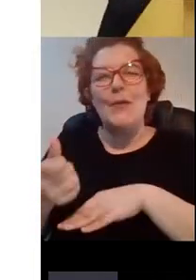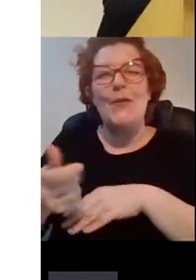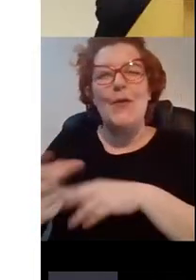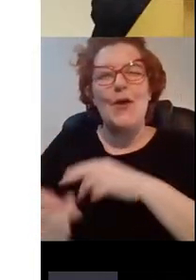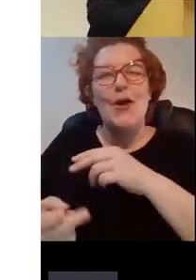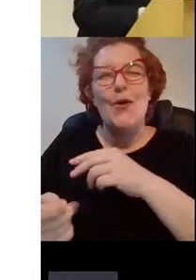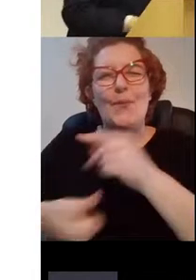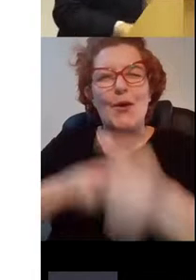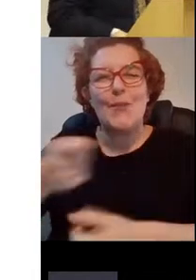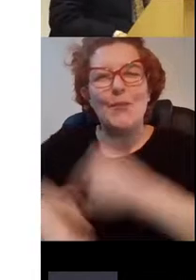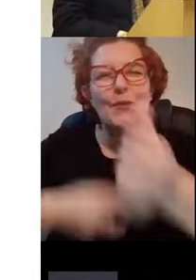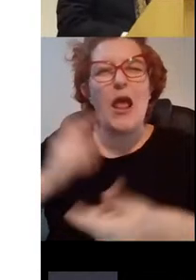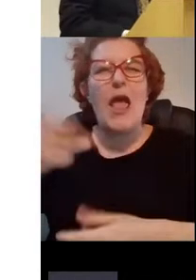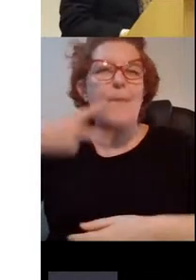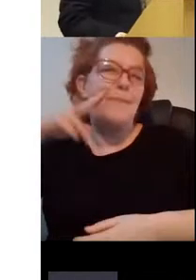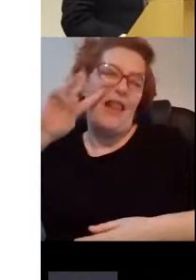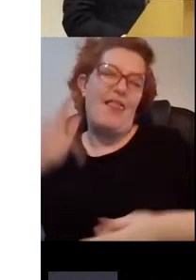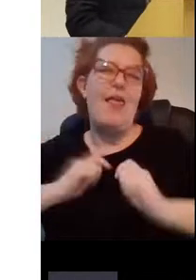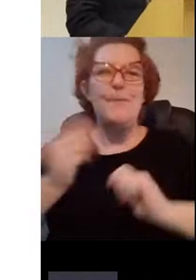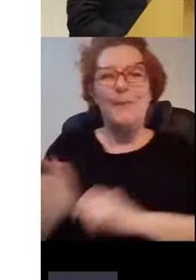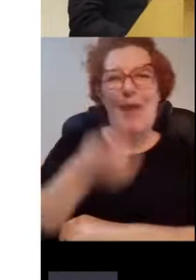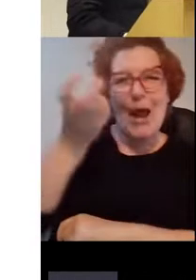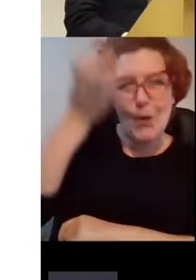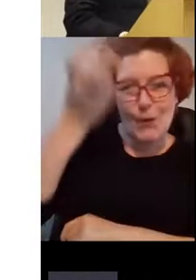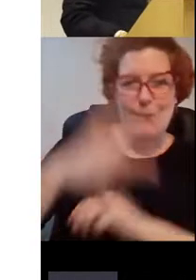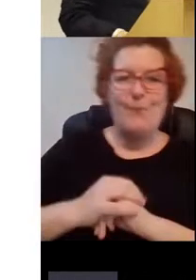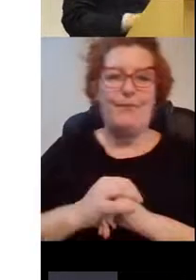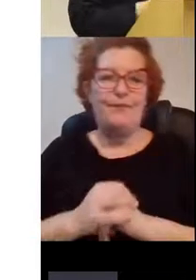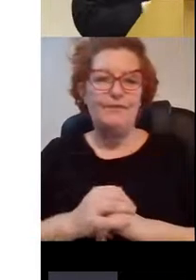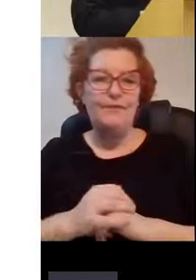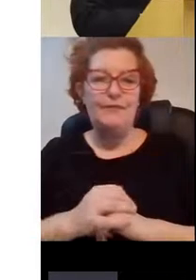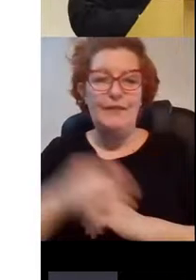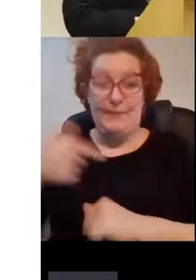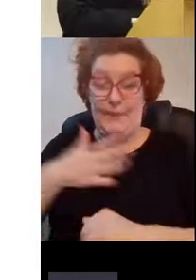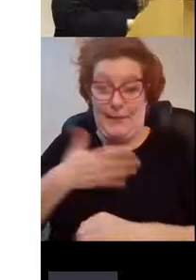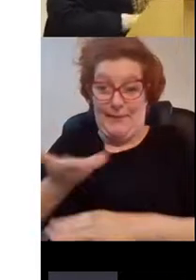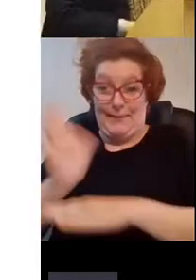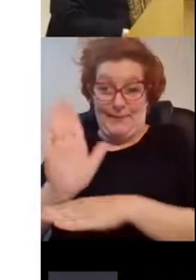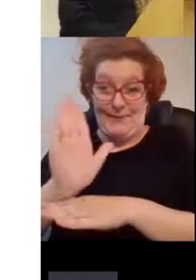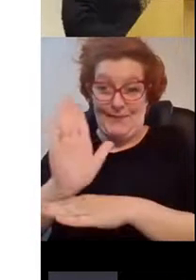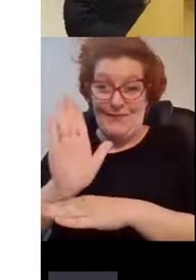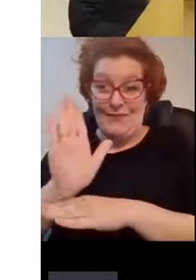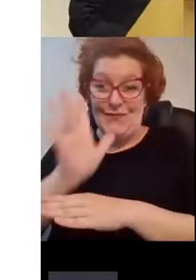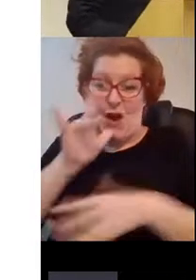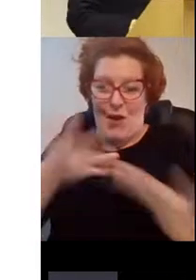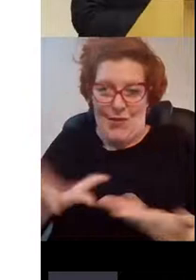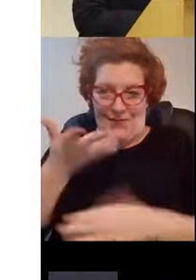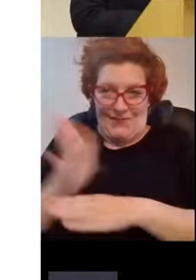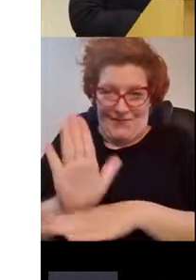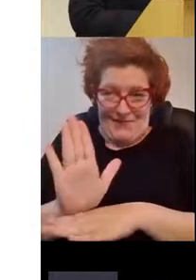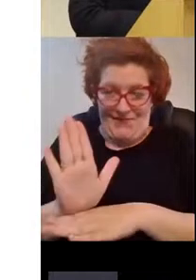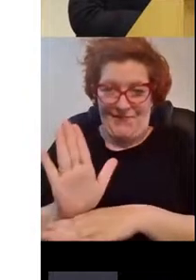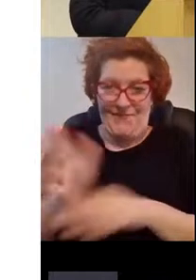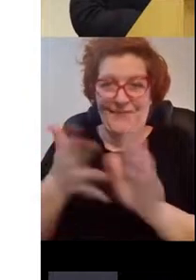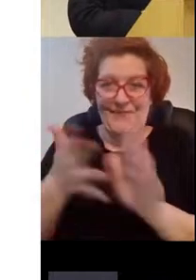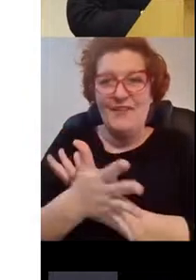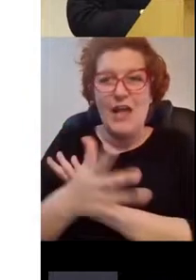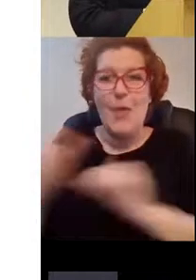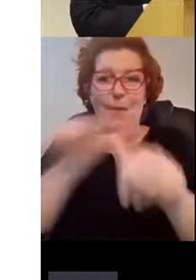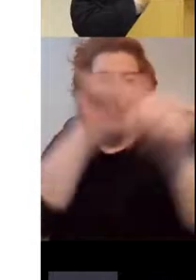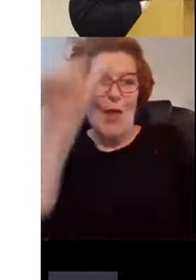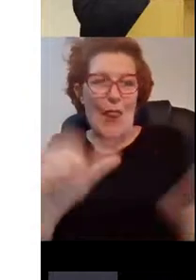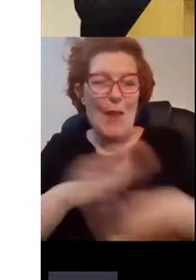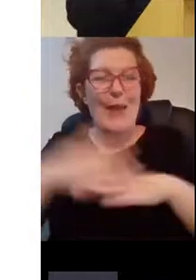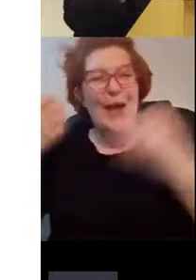la experiencia. Bien, esta propuesta que presentamos aquí es un modelo de